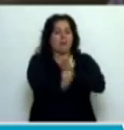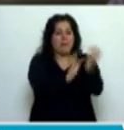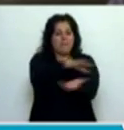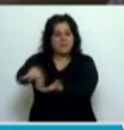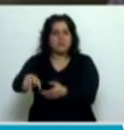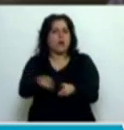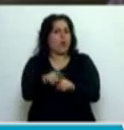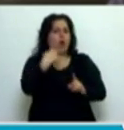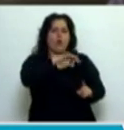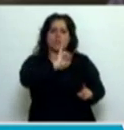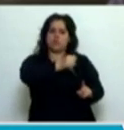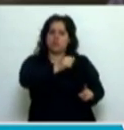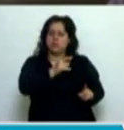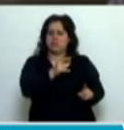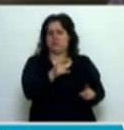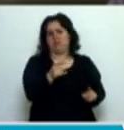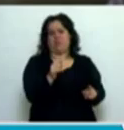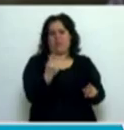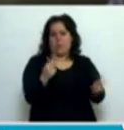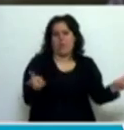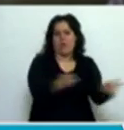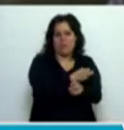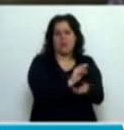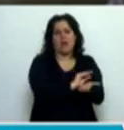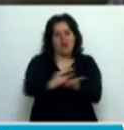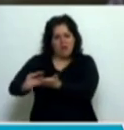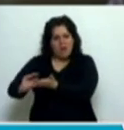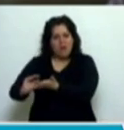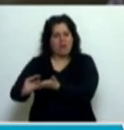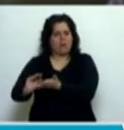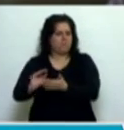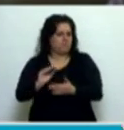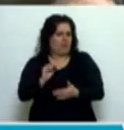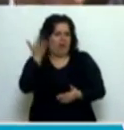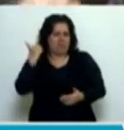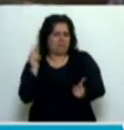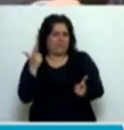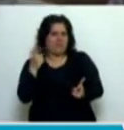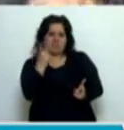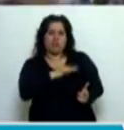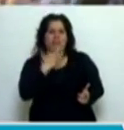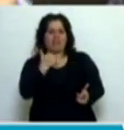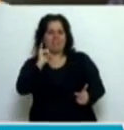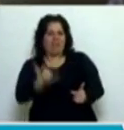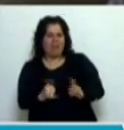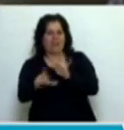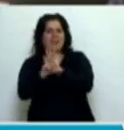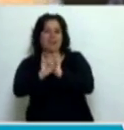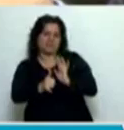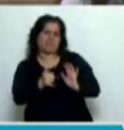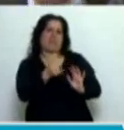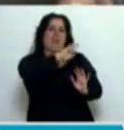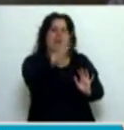de dividendos, que hasta ahora nunca la habían tenido. El reparto de utilidades no era su fuerte. Sin embargo, ahora se obligó y el ANSES se